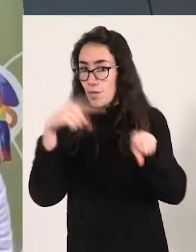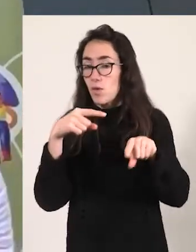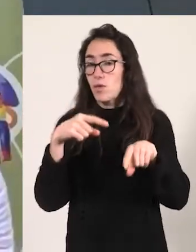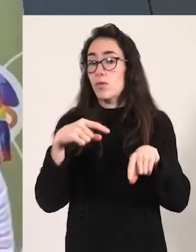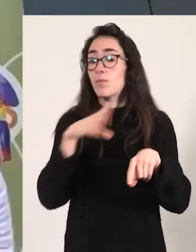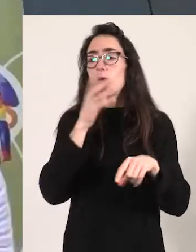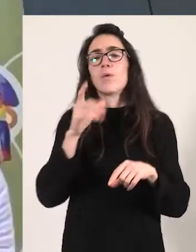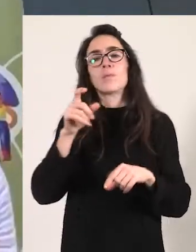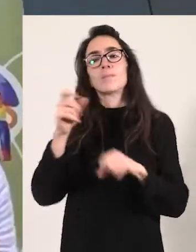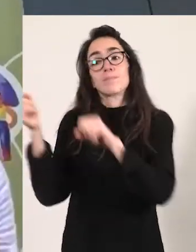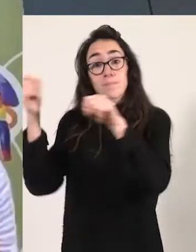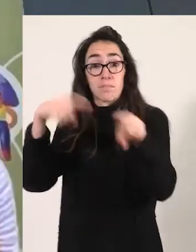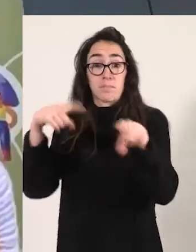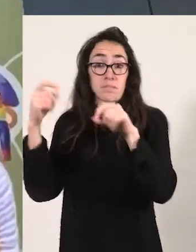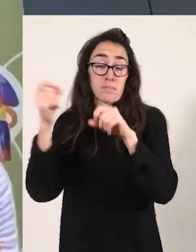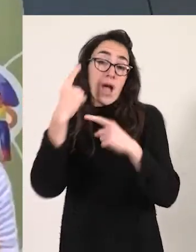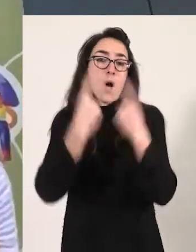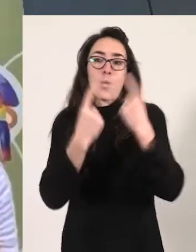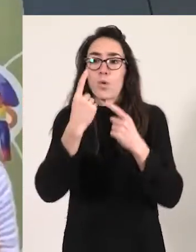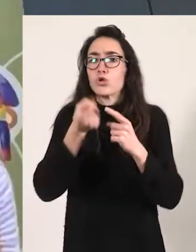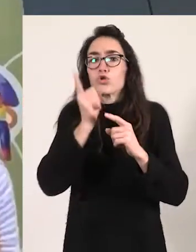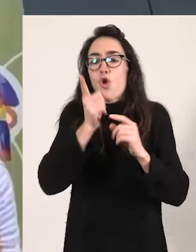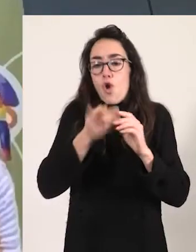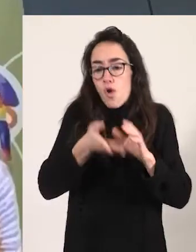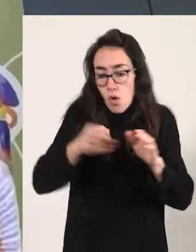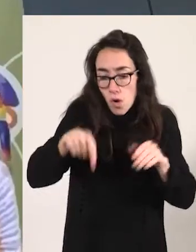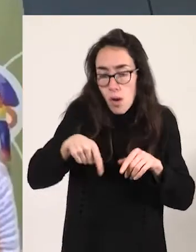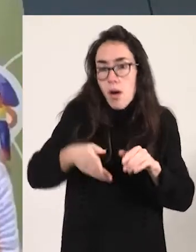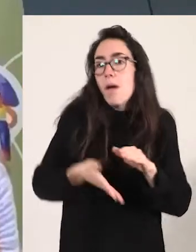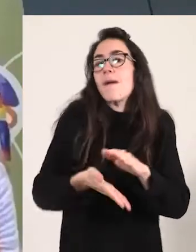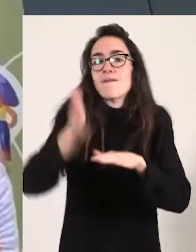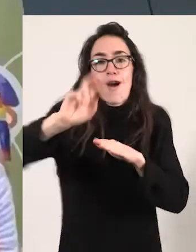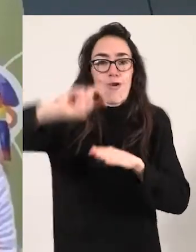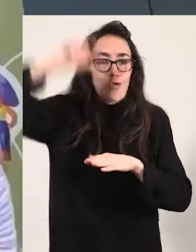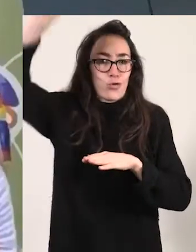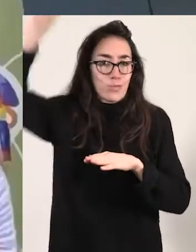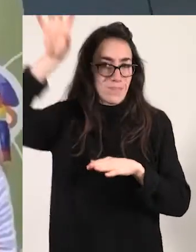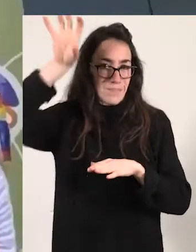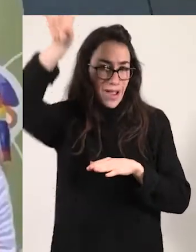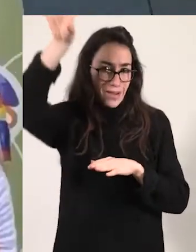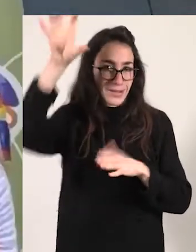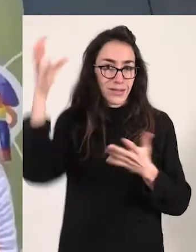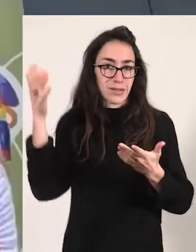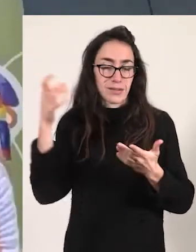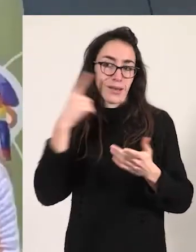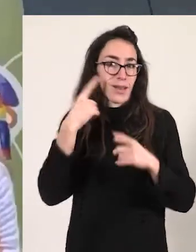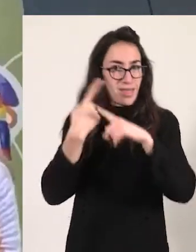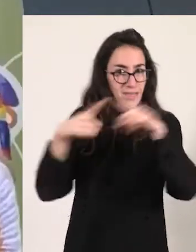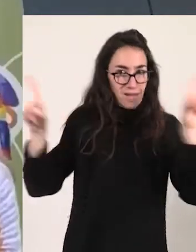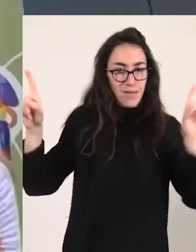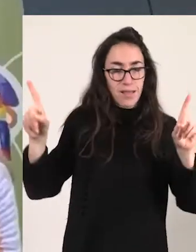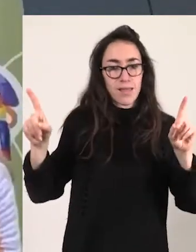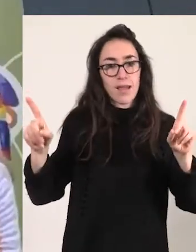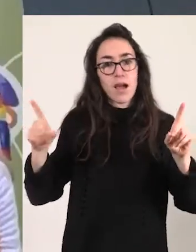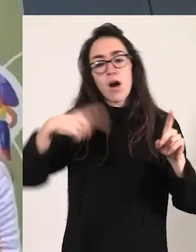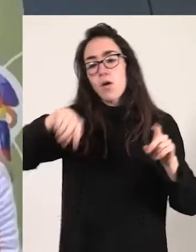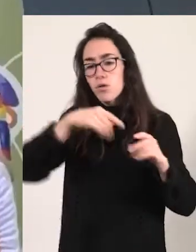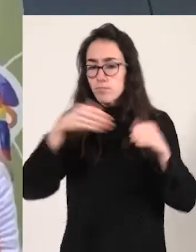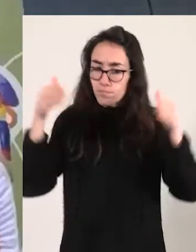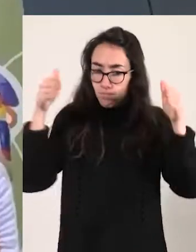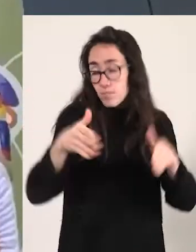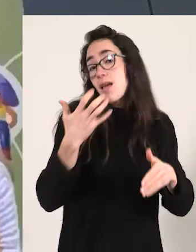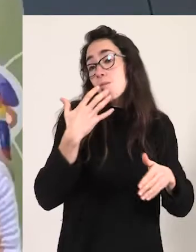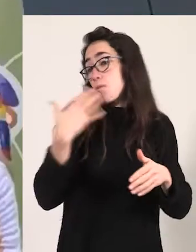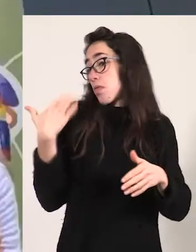turismo, tenemos migración, ya que muchas de estas personas solamente están aquí de paso, están en tránsito hacia otros países, ¿no? En tiempos de COVID. Y esa